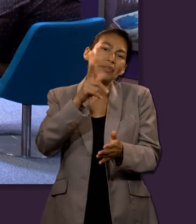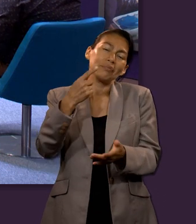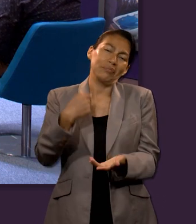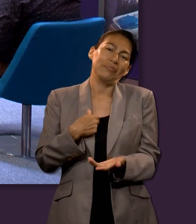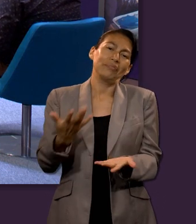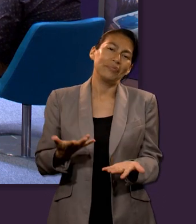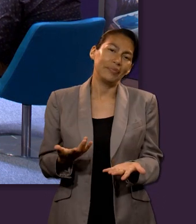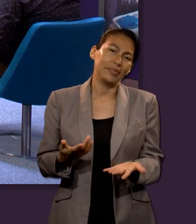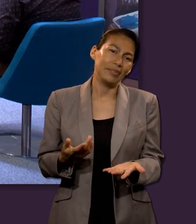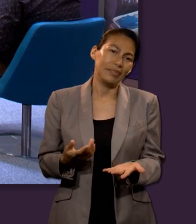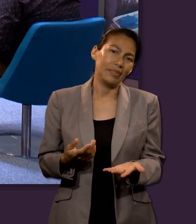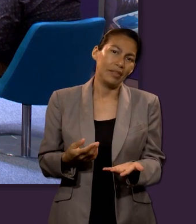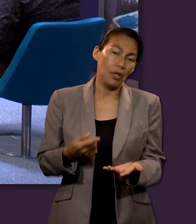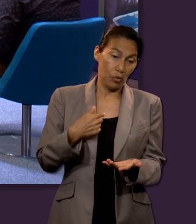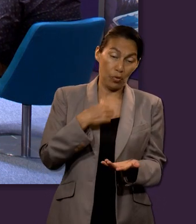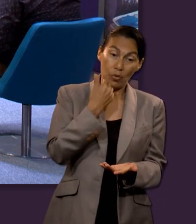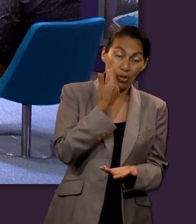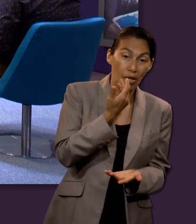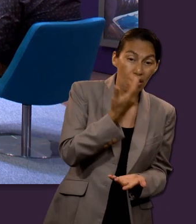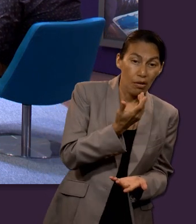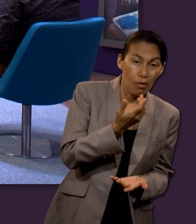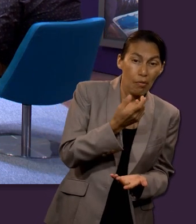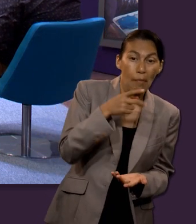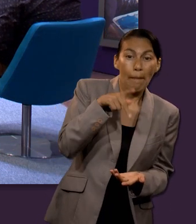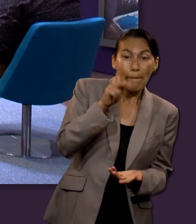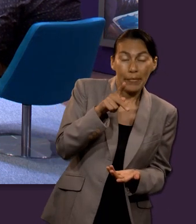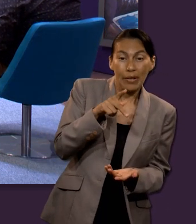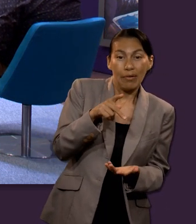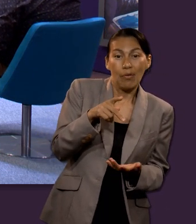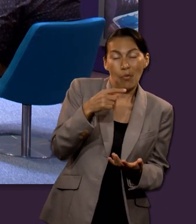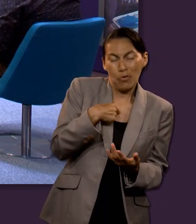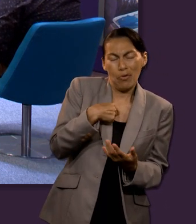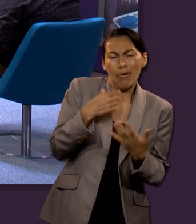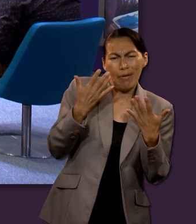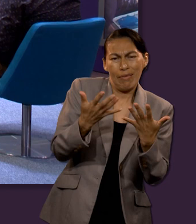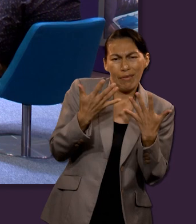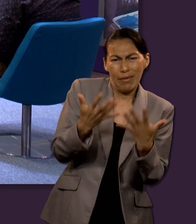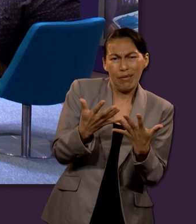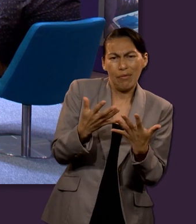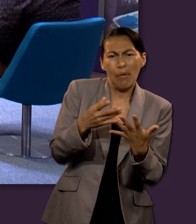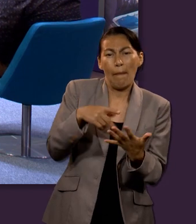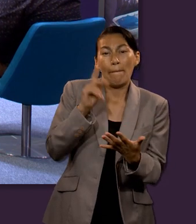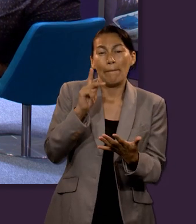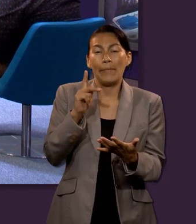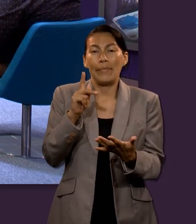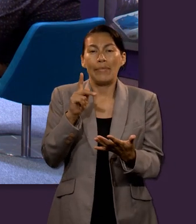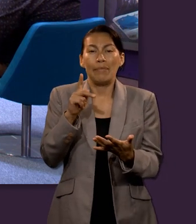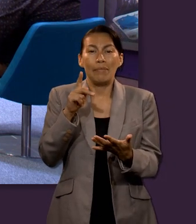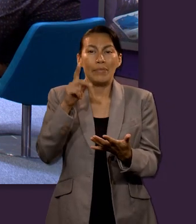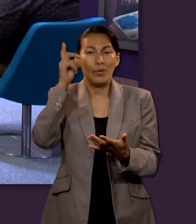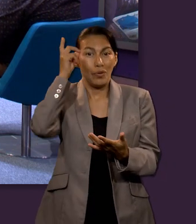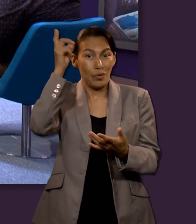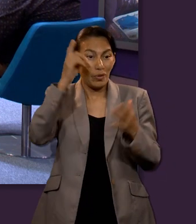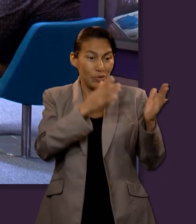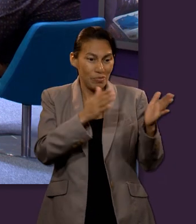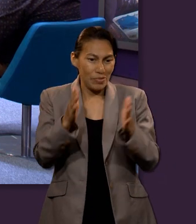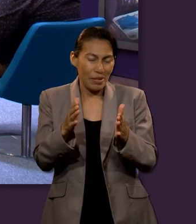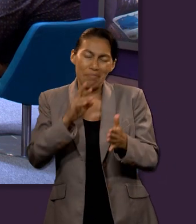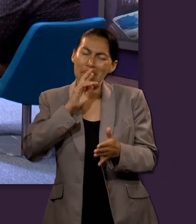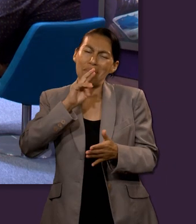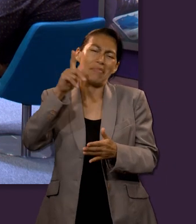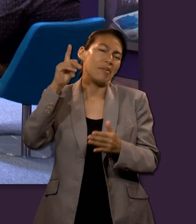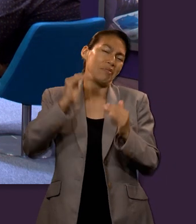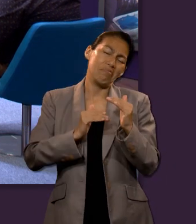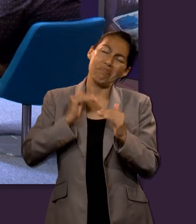no es lo que nosotros queremos o es lo que anhelamos mejor dicho pero no sabemos qué es el plan